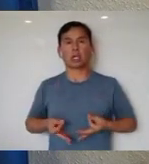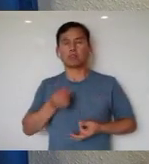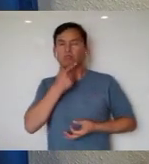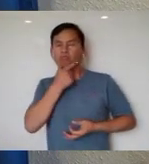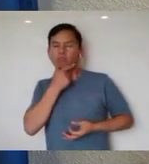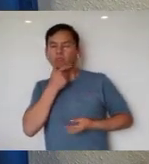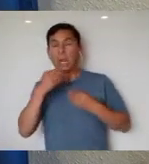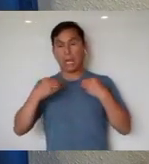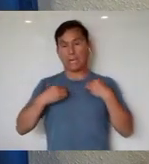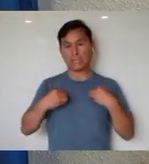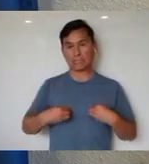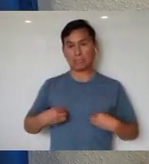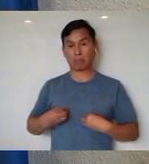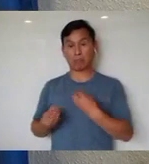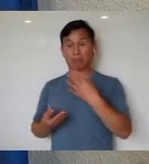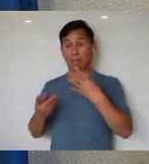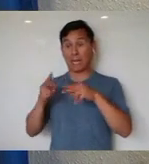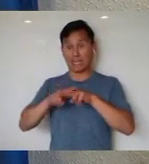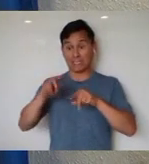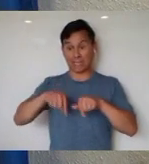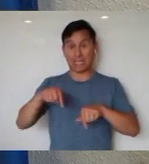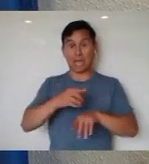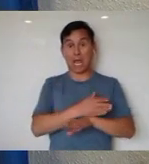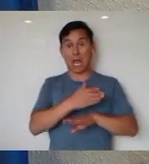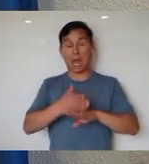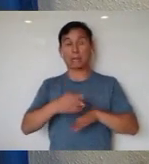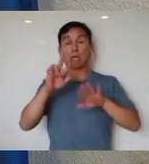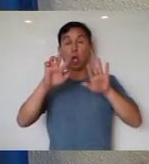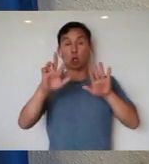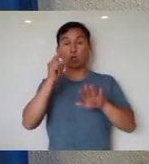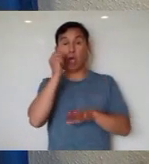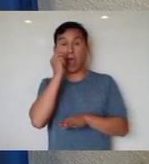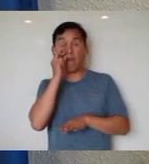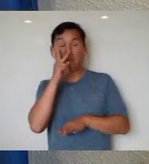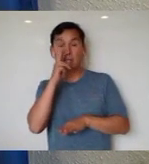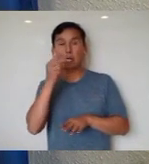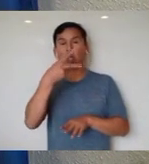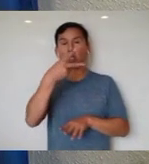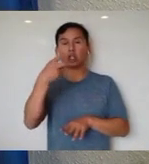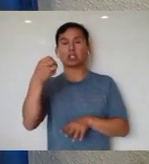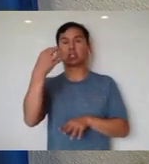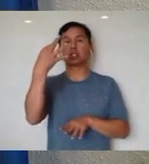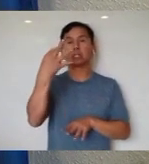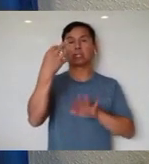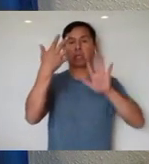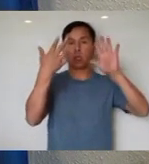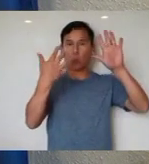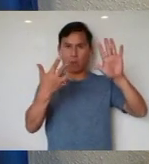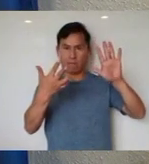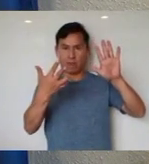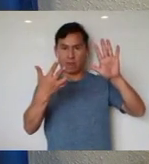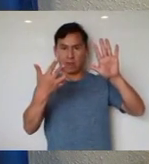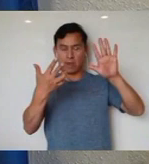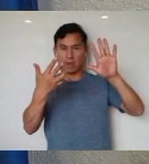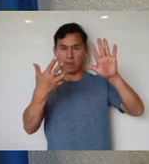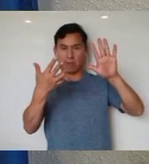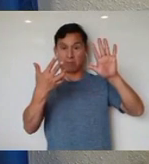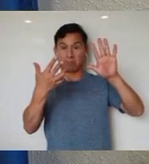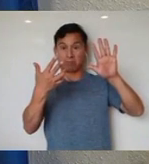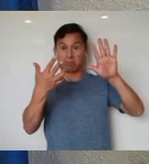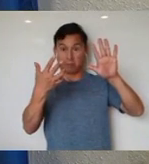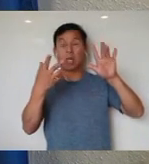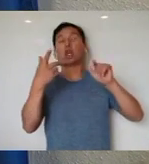sospechas o de exámenes practicados en la región de Aysén al día 8 de abril es de 239 exámenes, de los